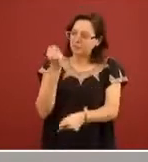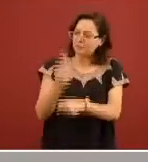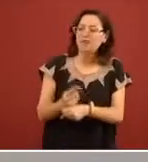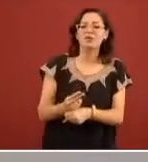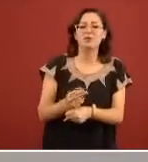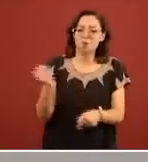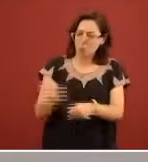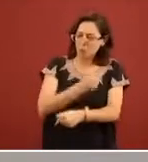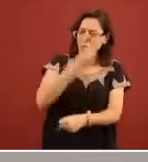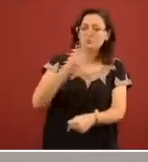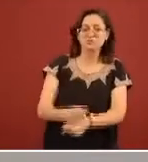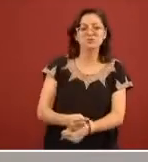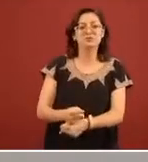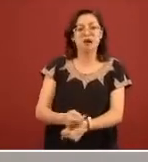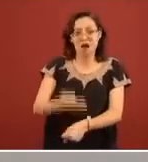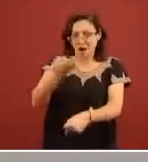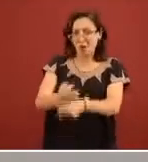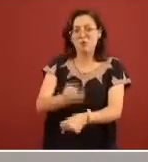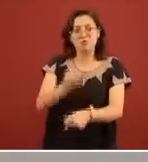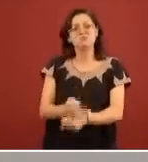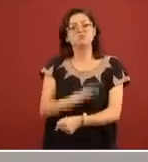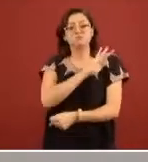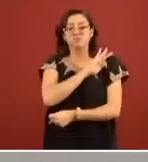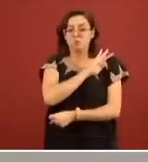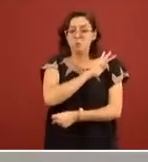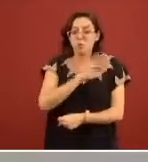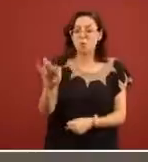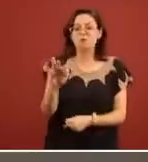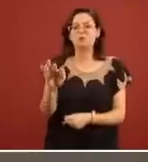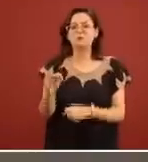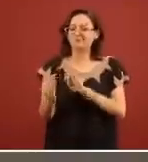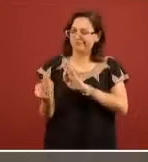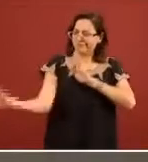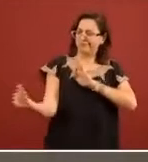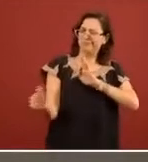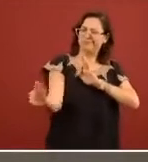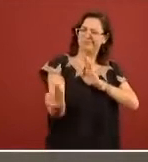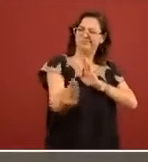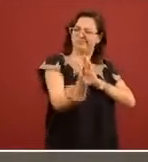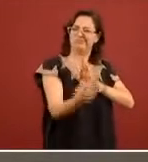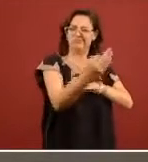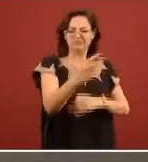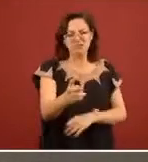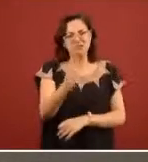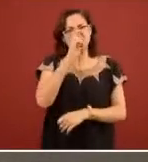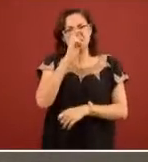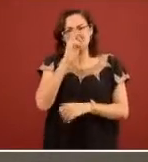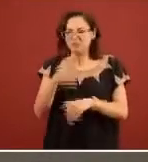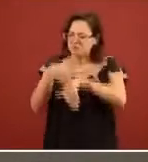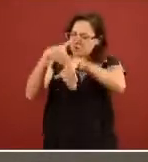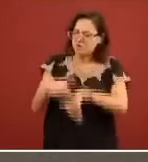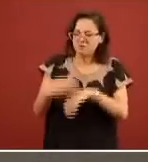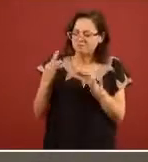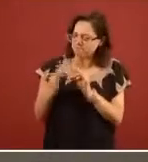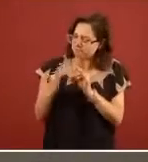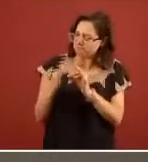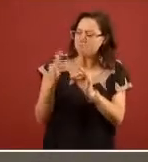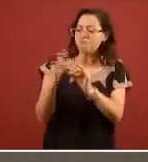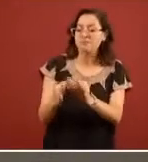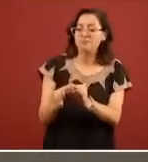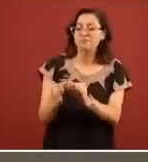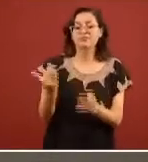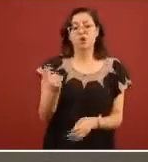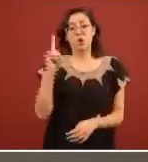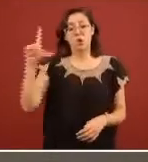tiempo. Todavía podemos hacer más estricto el distanciamiento social y es por eso que